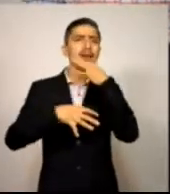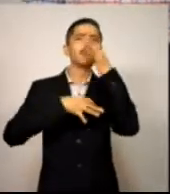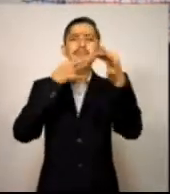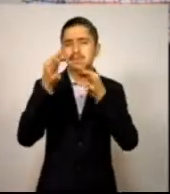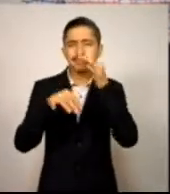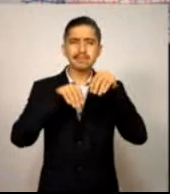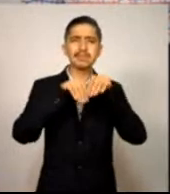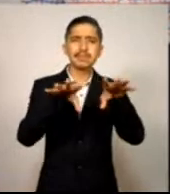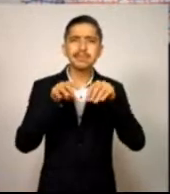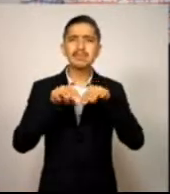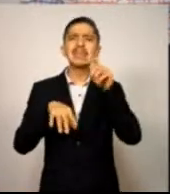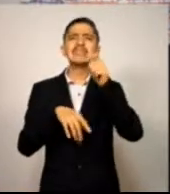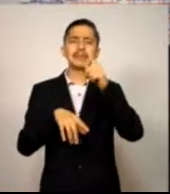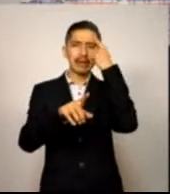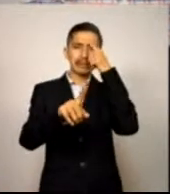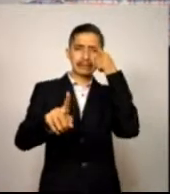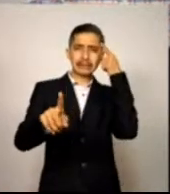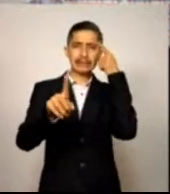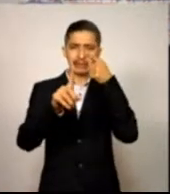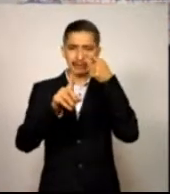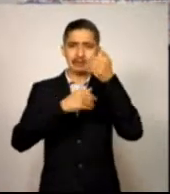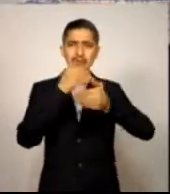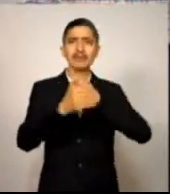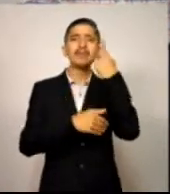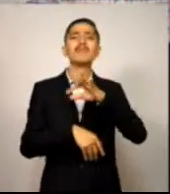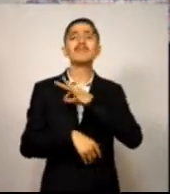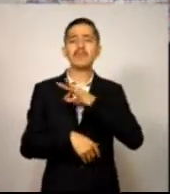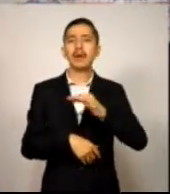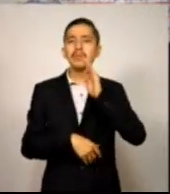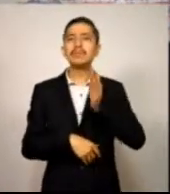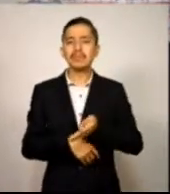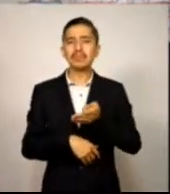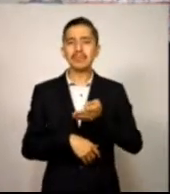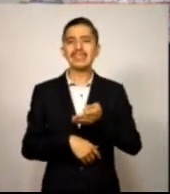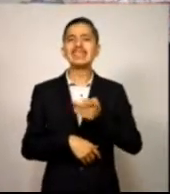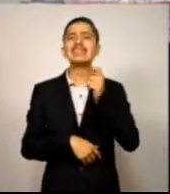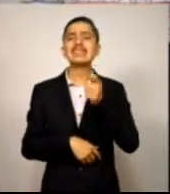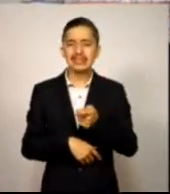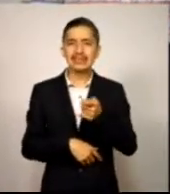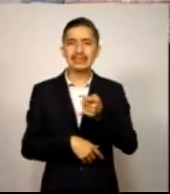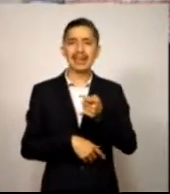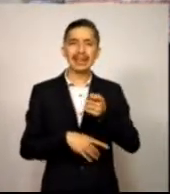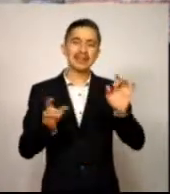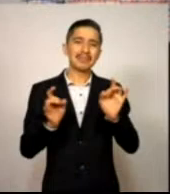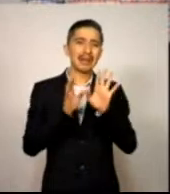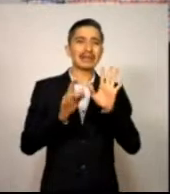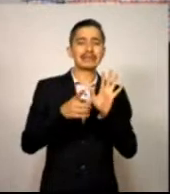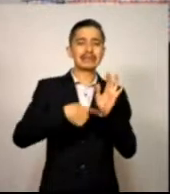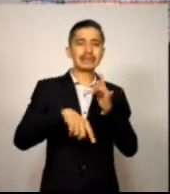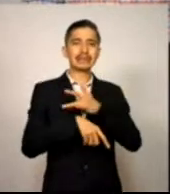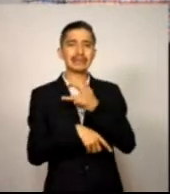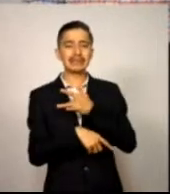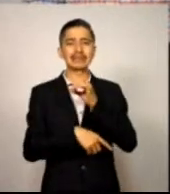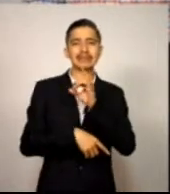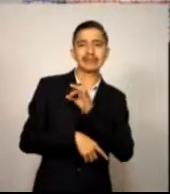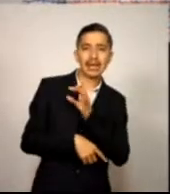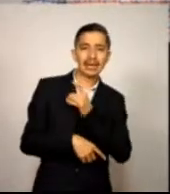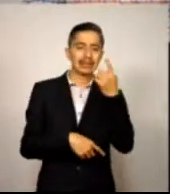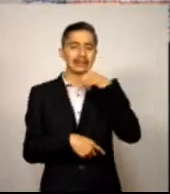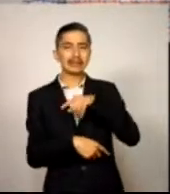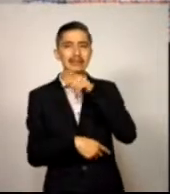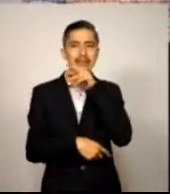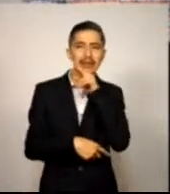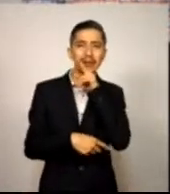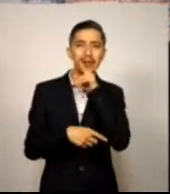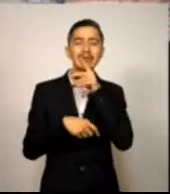mensajes para establecer la ruta que nos permita sobreponernos a la incertidumbre el